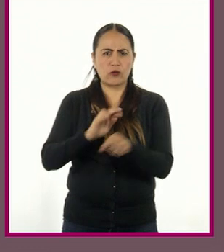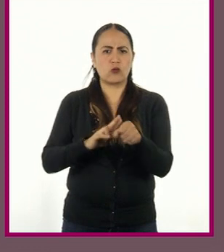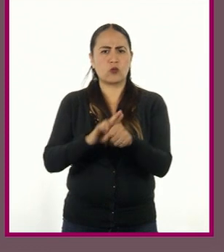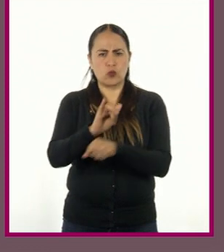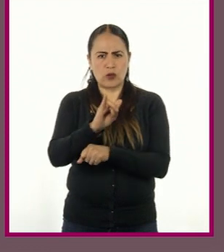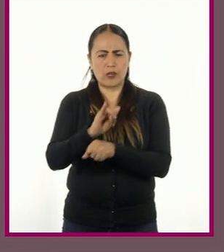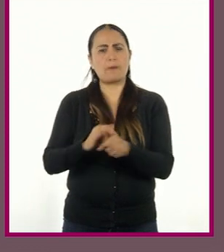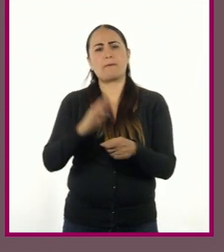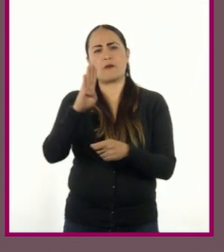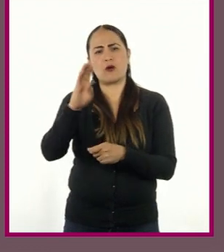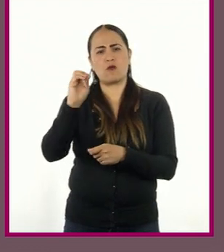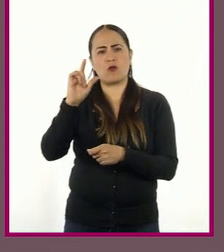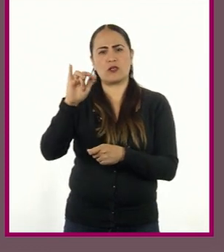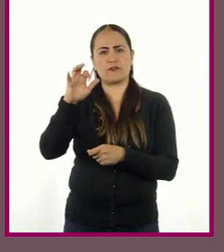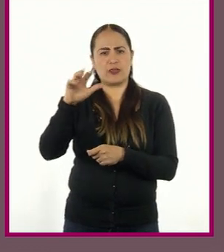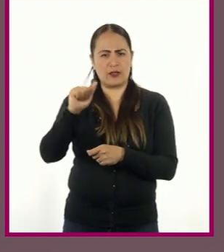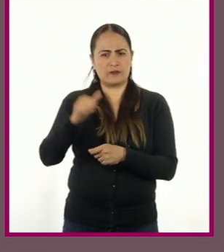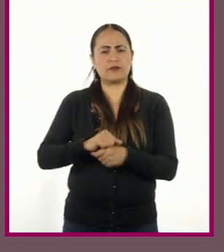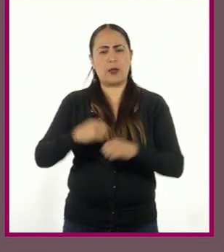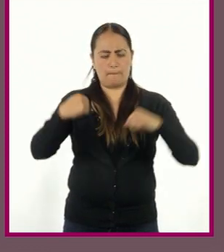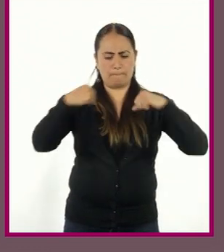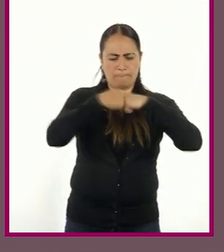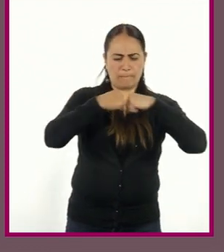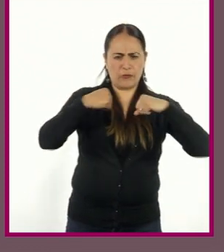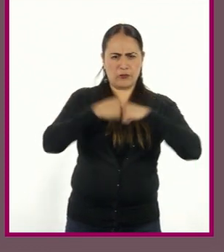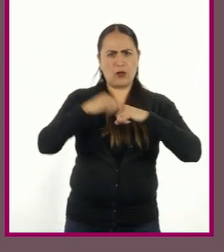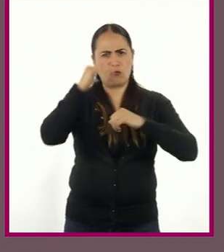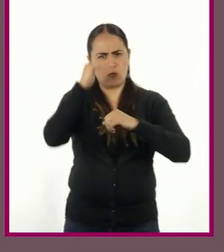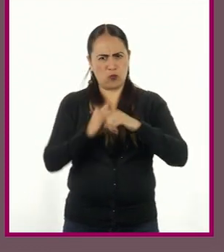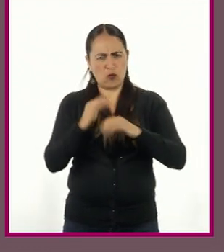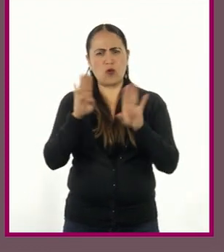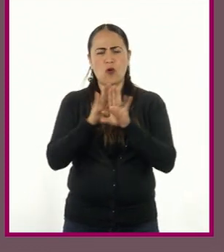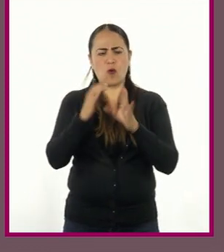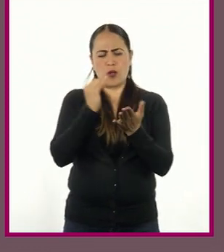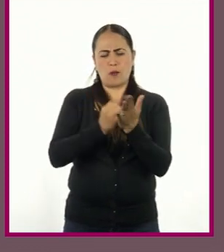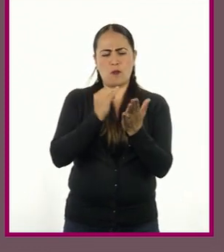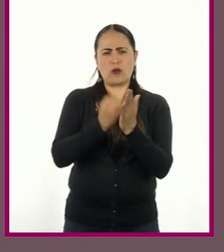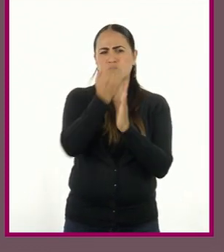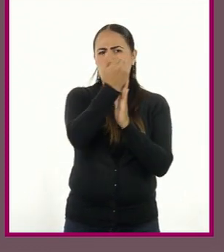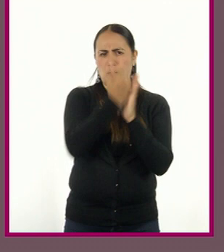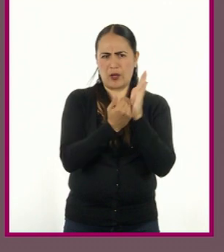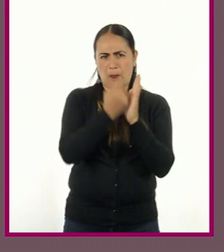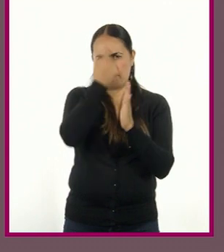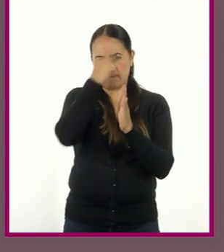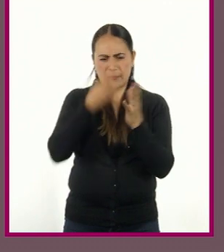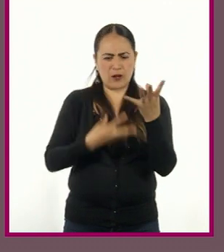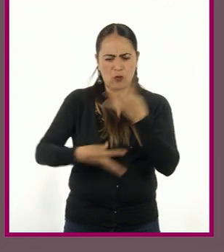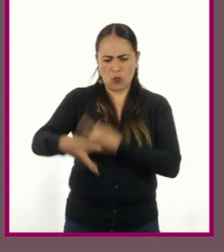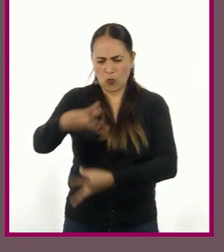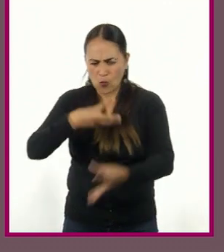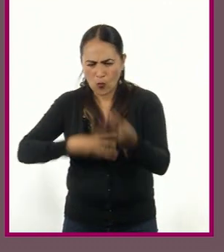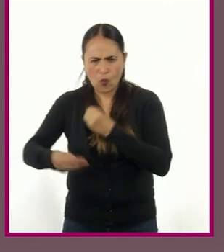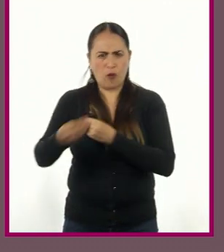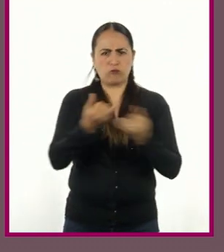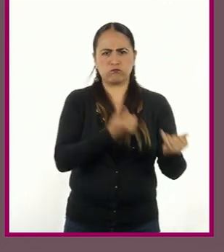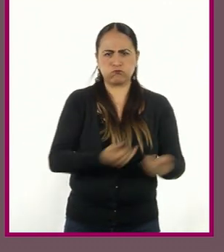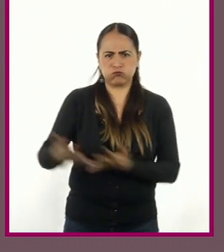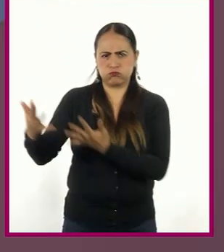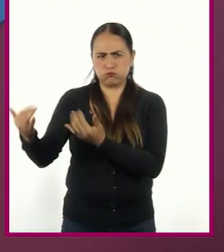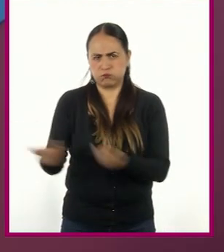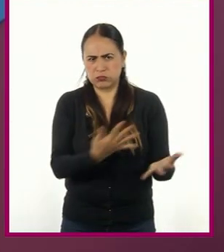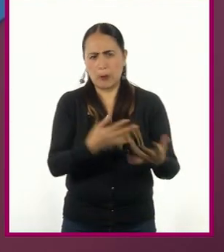Bolivia, sobrepasando las fronteras a través de la reducción de aranceles y otros impuestos que facilite la movilidad de productos y de